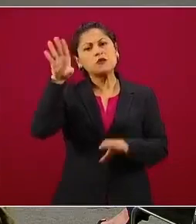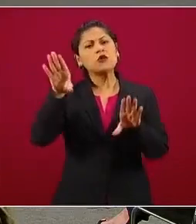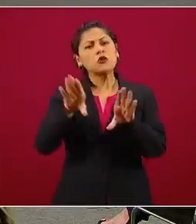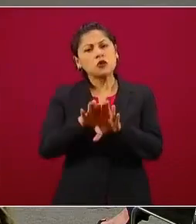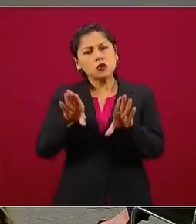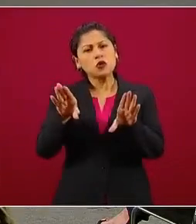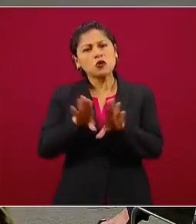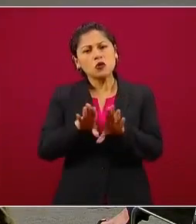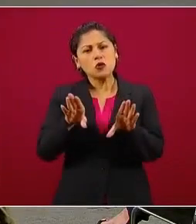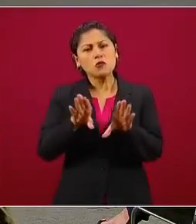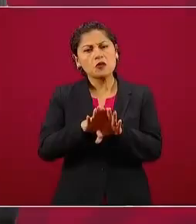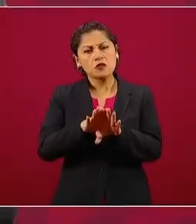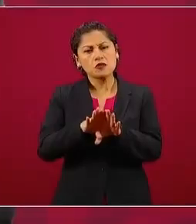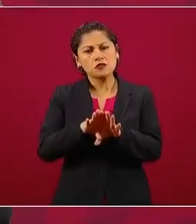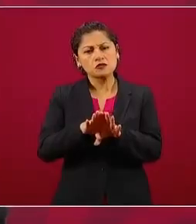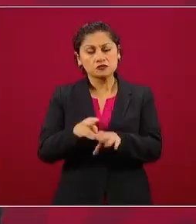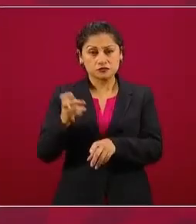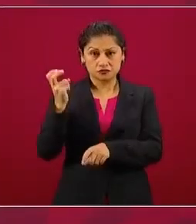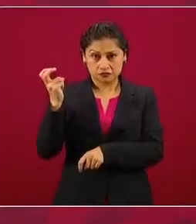aberraciones